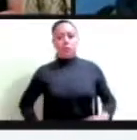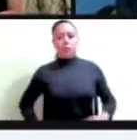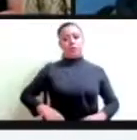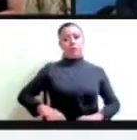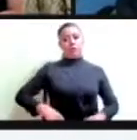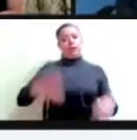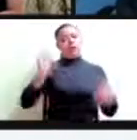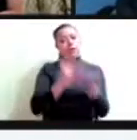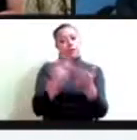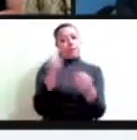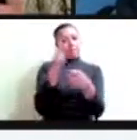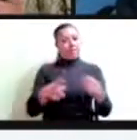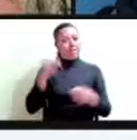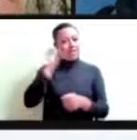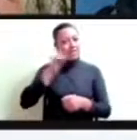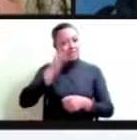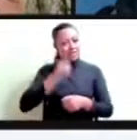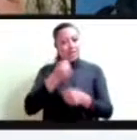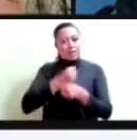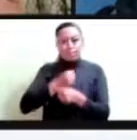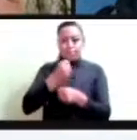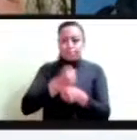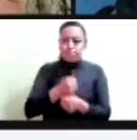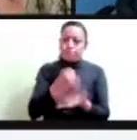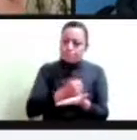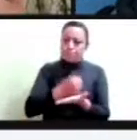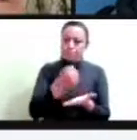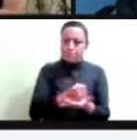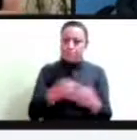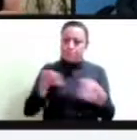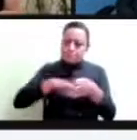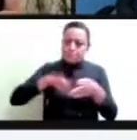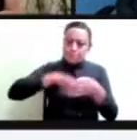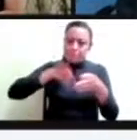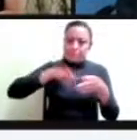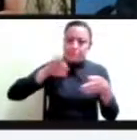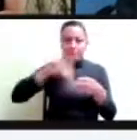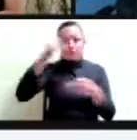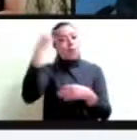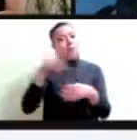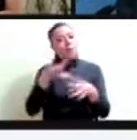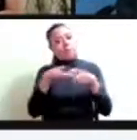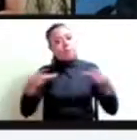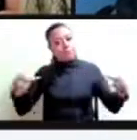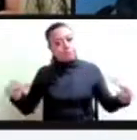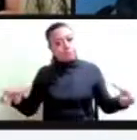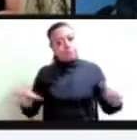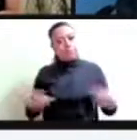insistencia en ampliar